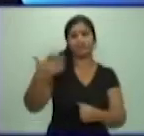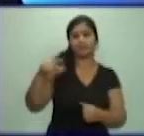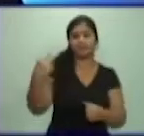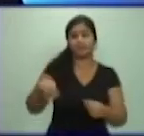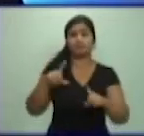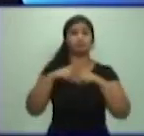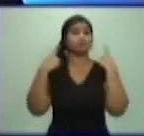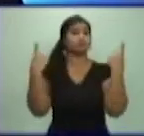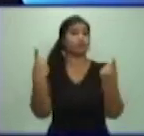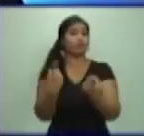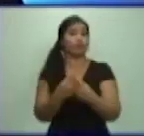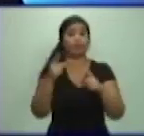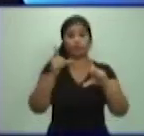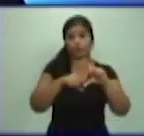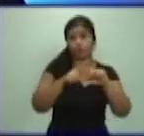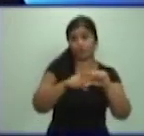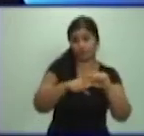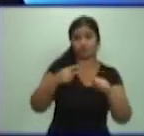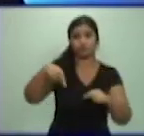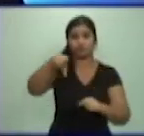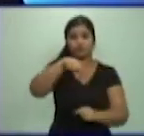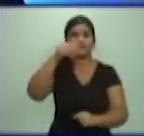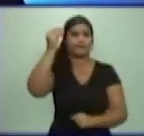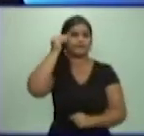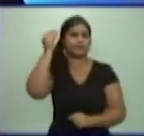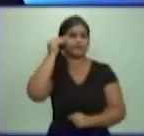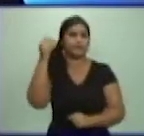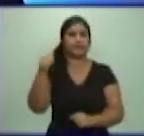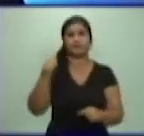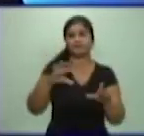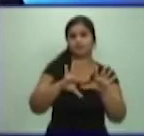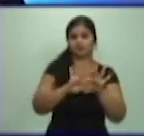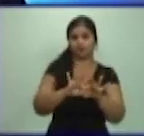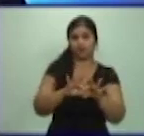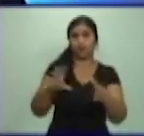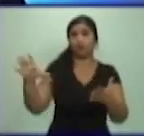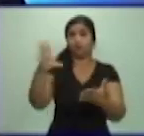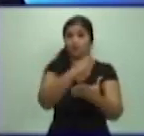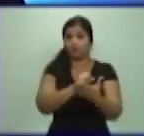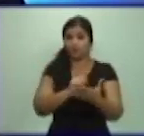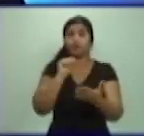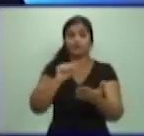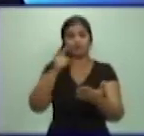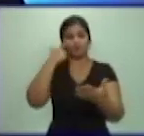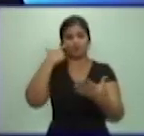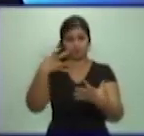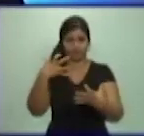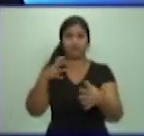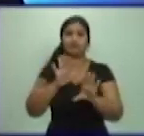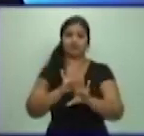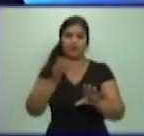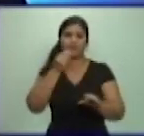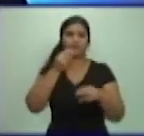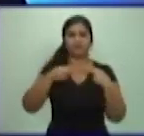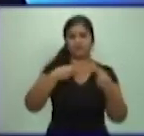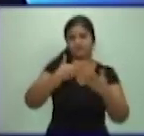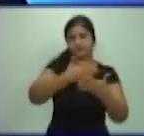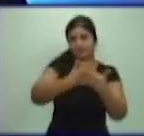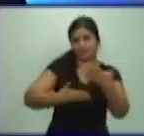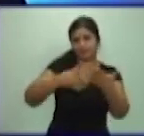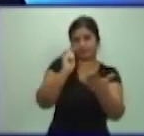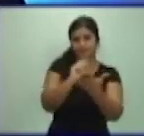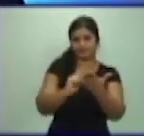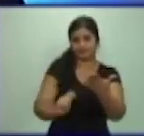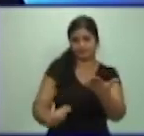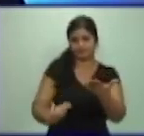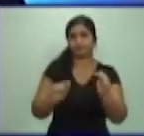los contenidos que usted estudió en 10º grado y para los que tiene que estar listo para poder realizar un examen. Un examen que